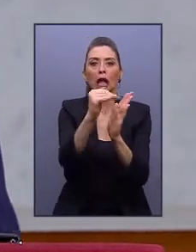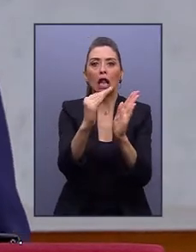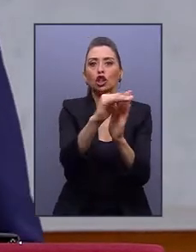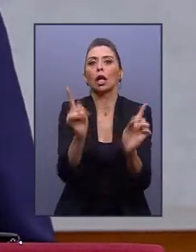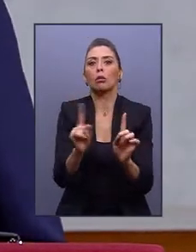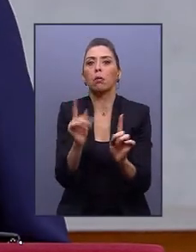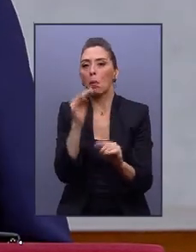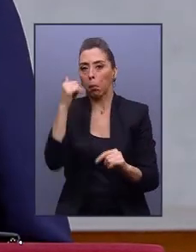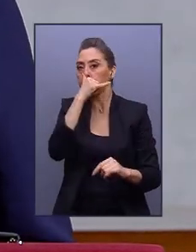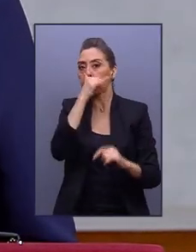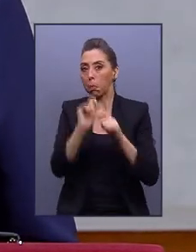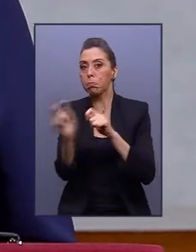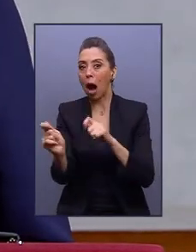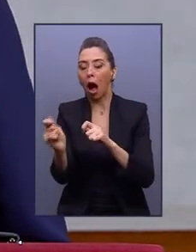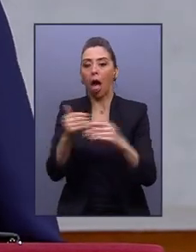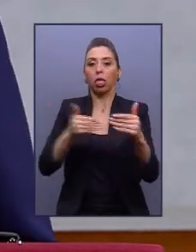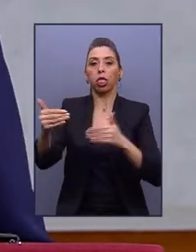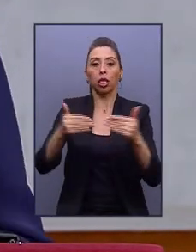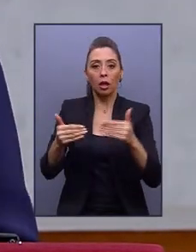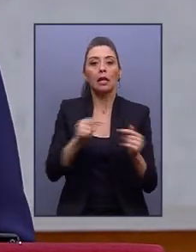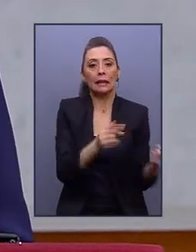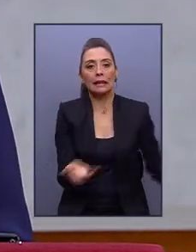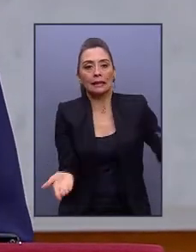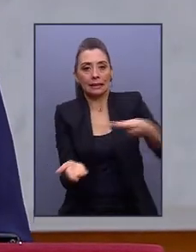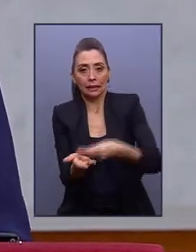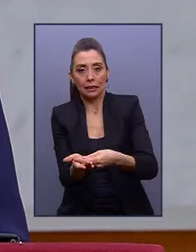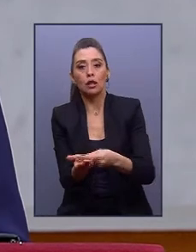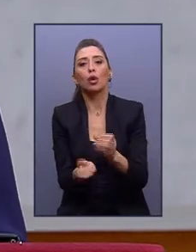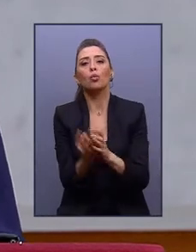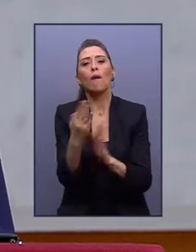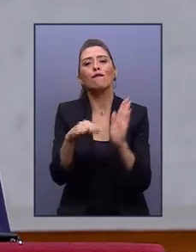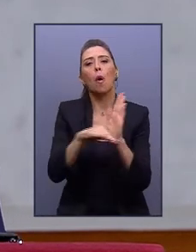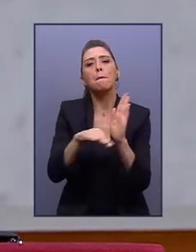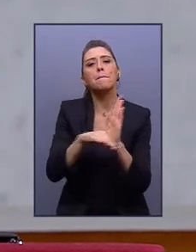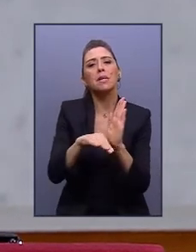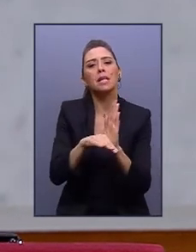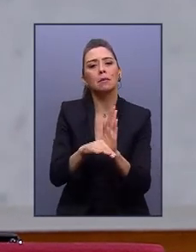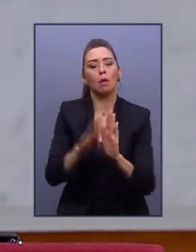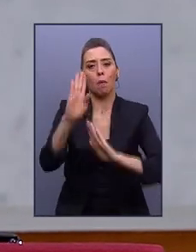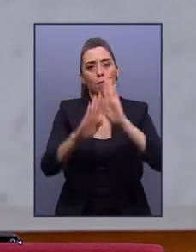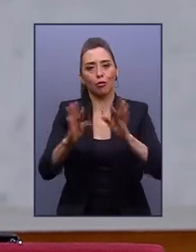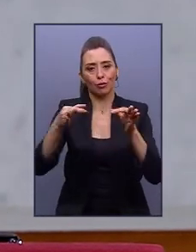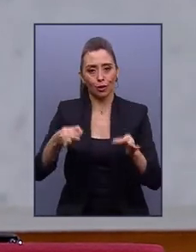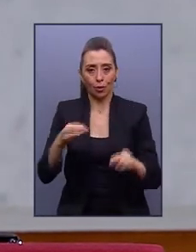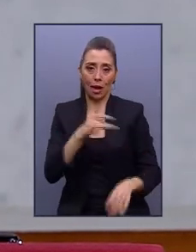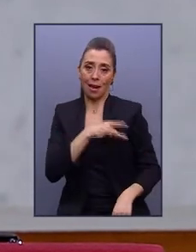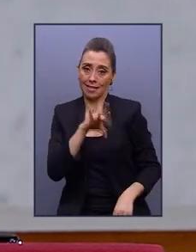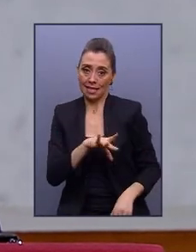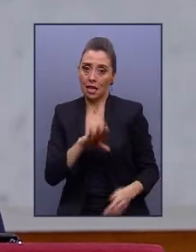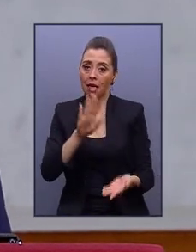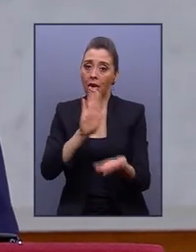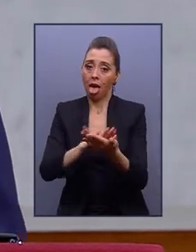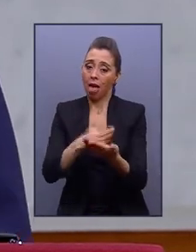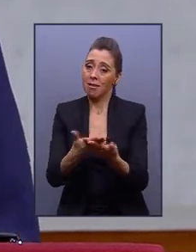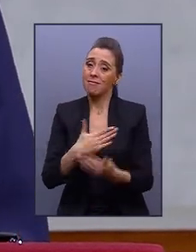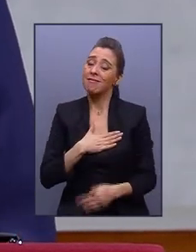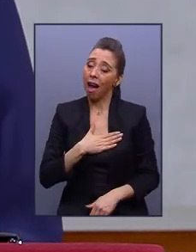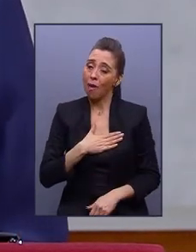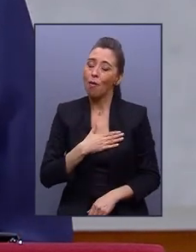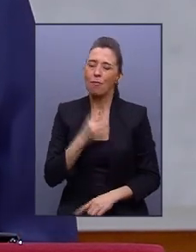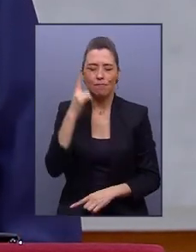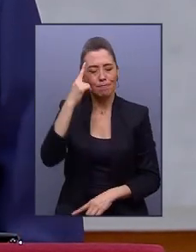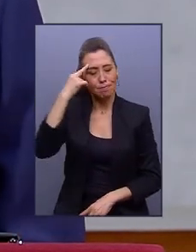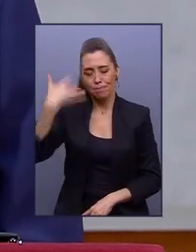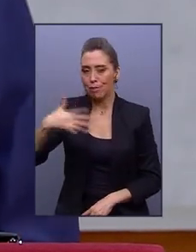problema central del sistema. Pero si hablamos de nuevos pisos mínimos de protección y seguridad para Chile, la salud es un objetivo